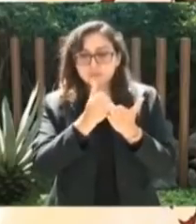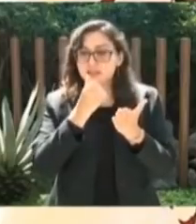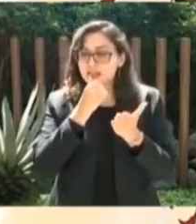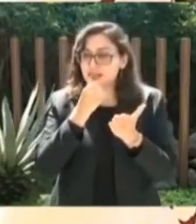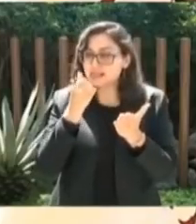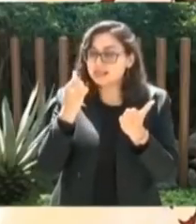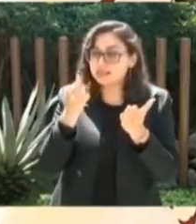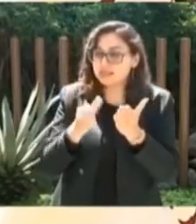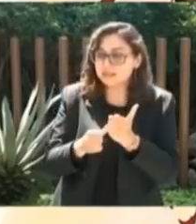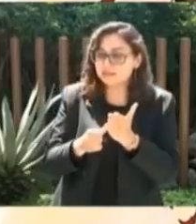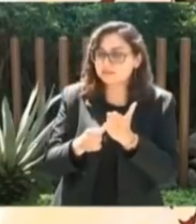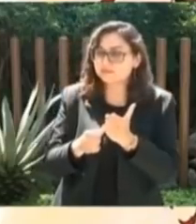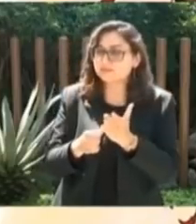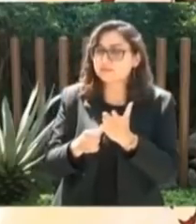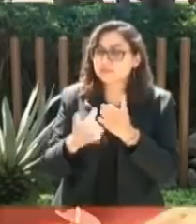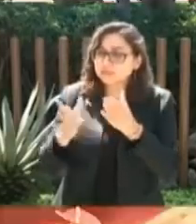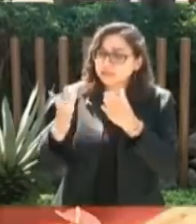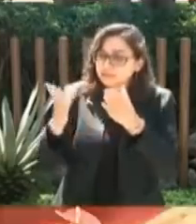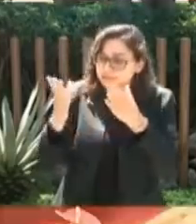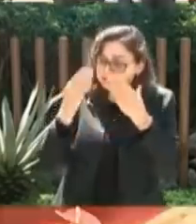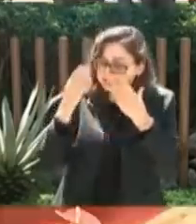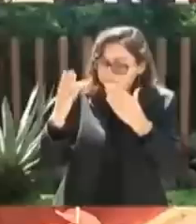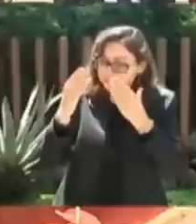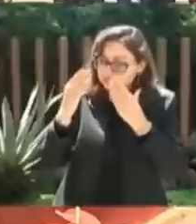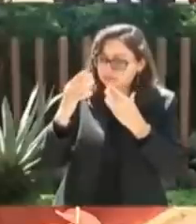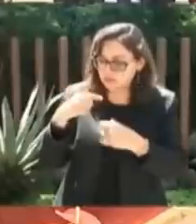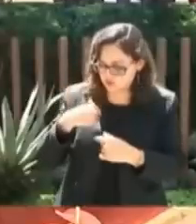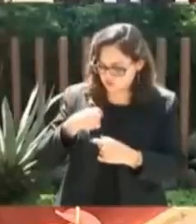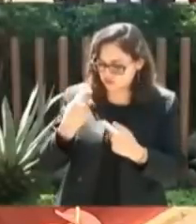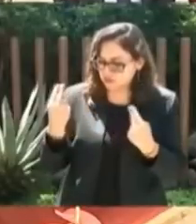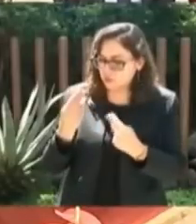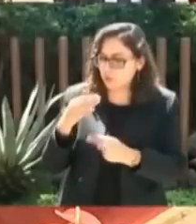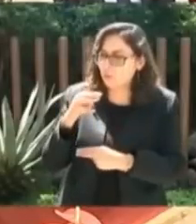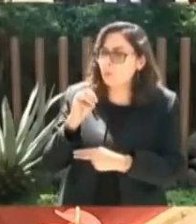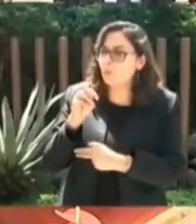empezaba: moralíceme, señor general.